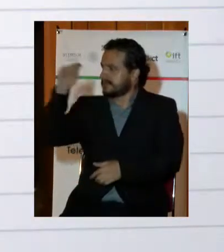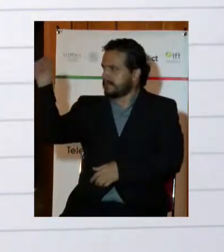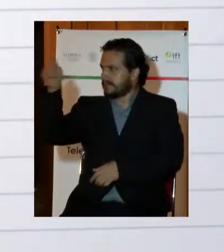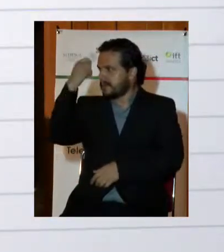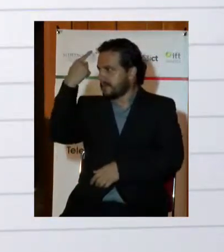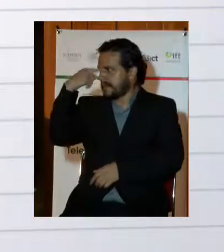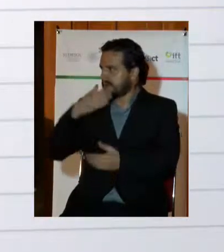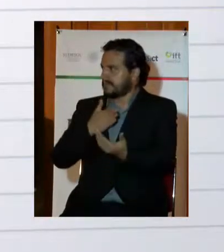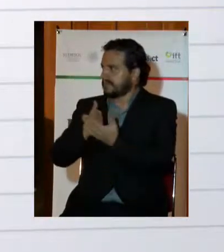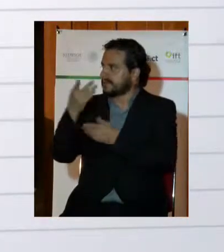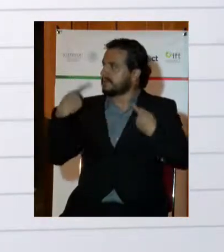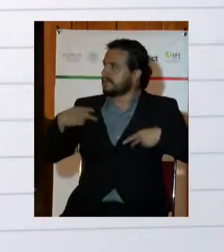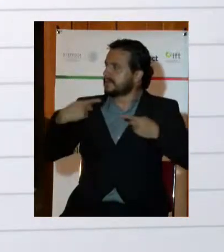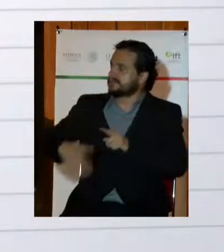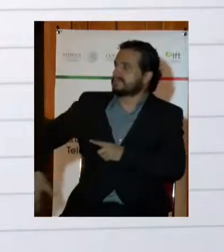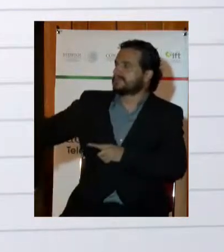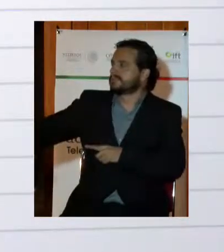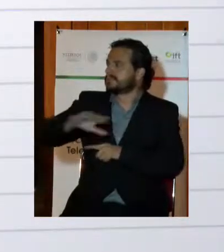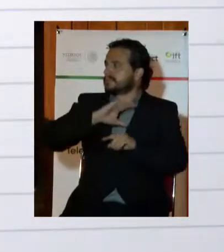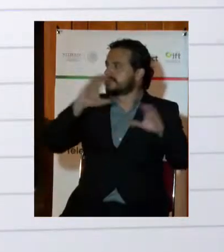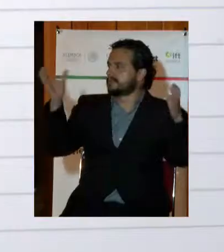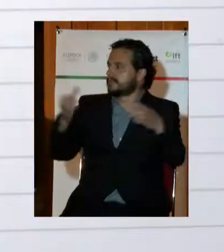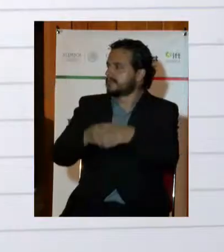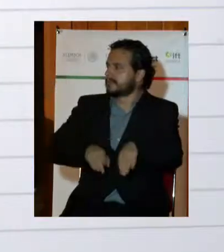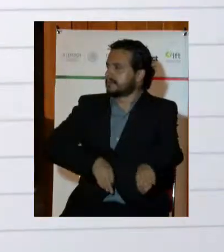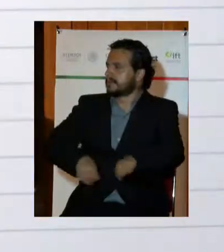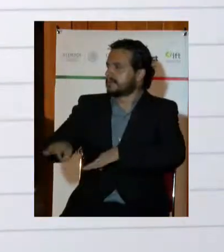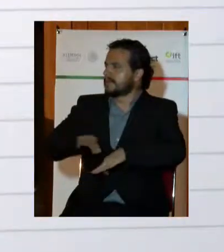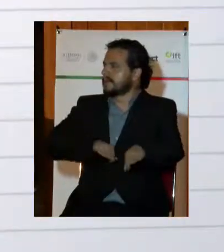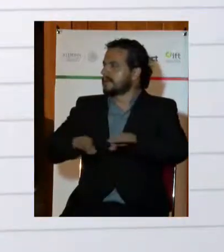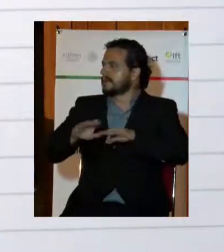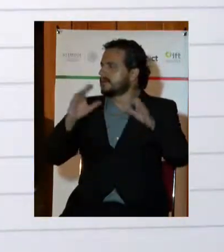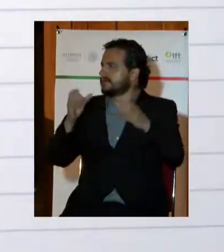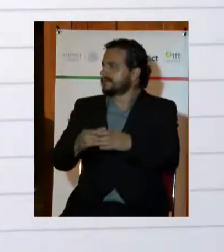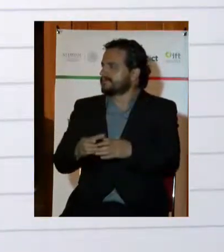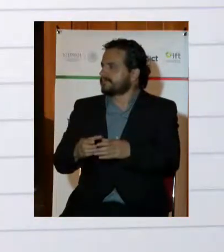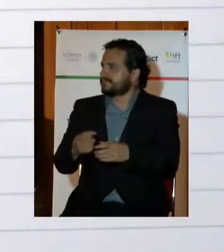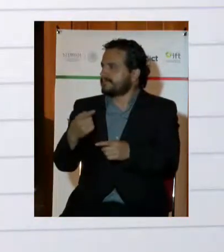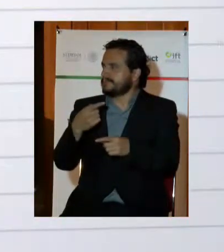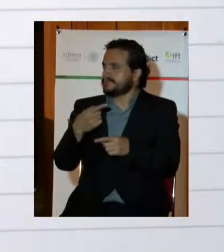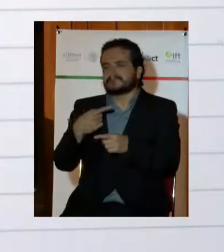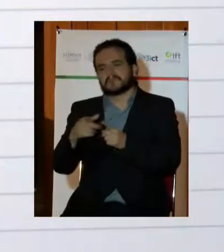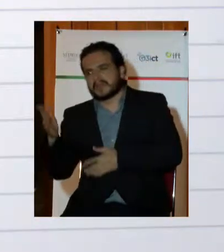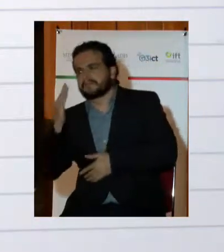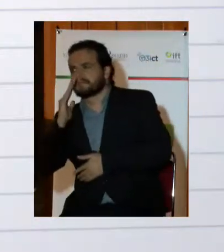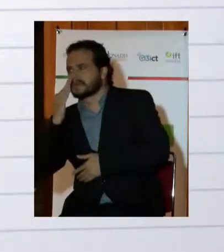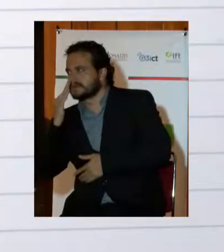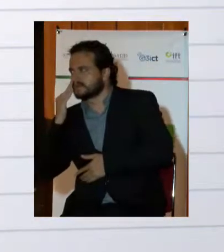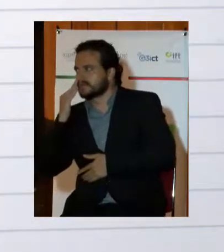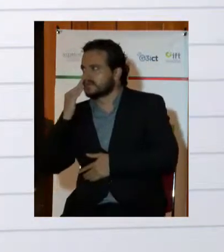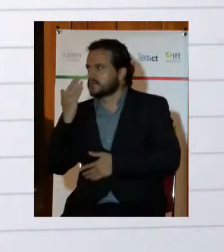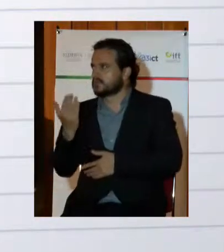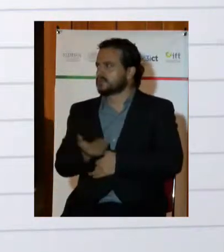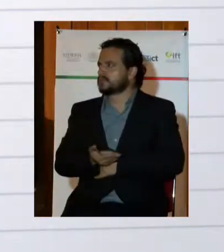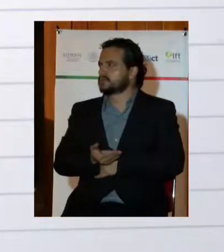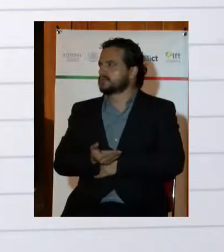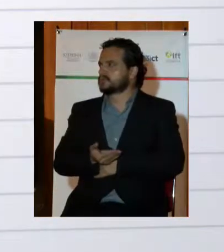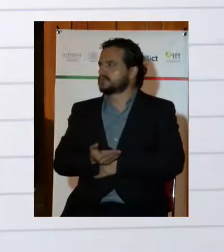es llevar el mensaje. Hablaban mucho los expertos de crear conciencia sobre